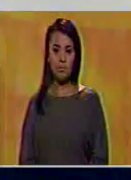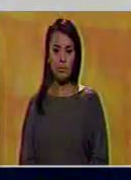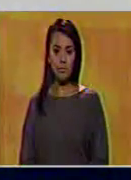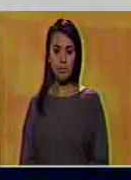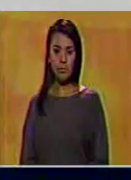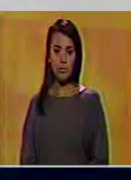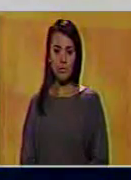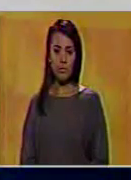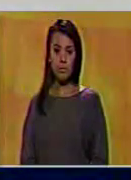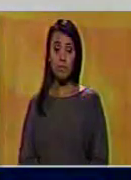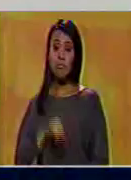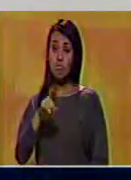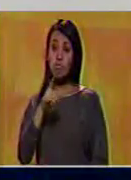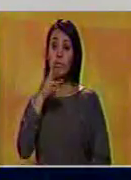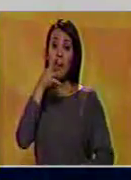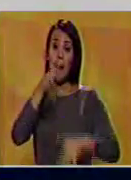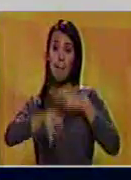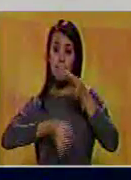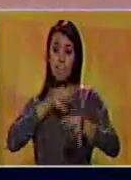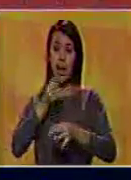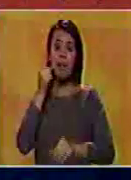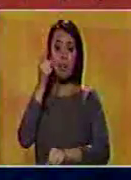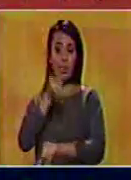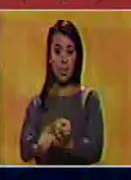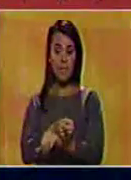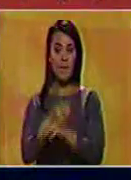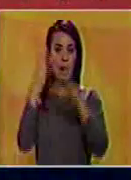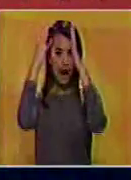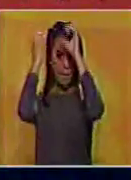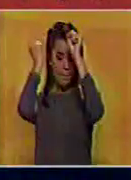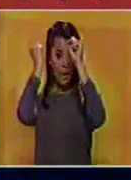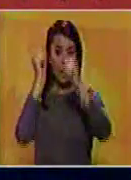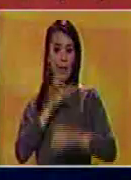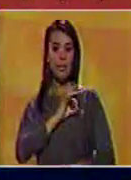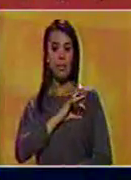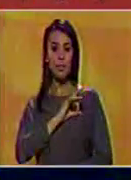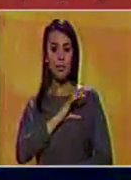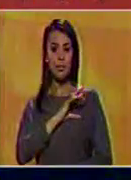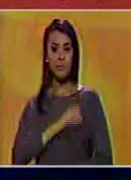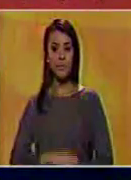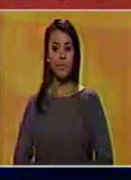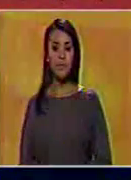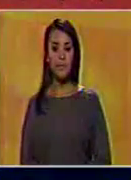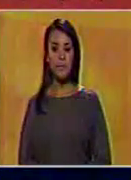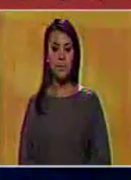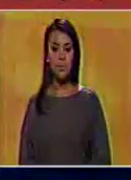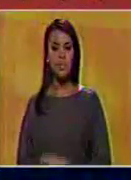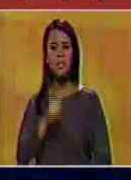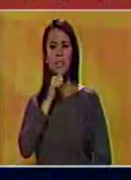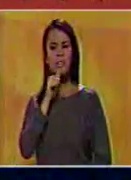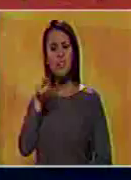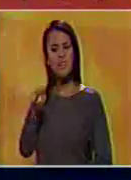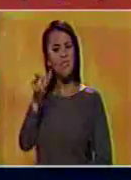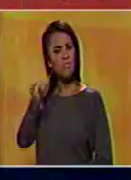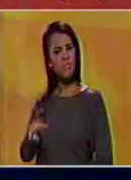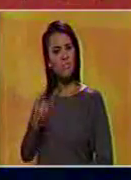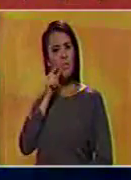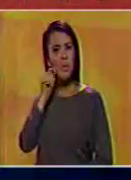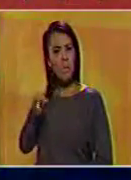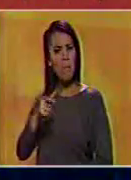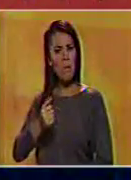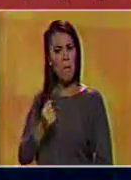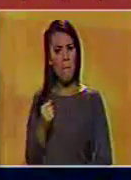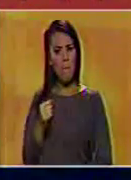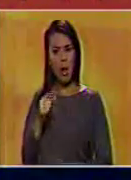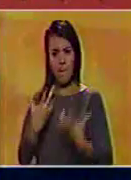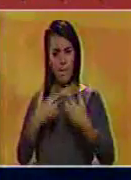tiene que explicar la embajada de la república de chile quién era ese funcionario a quien debía